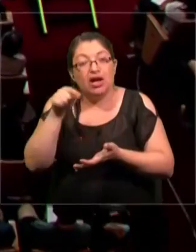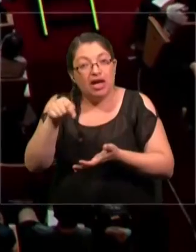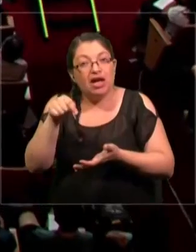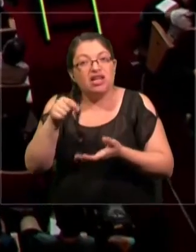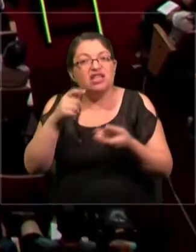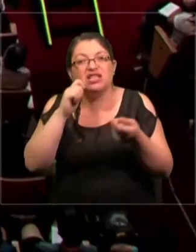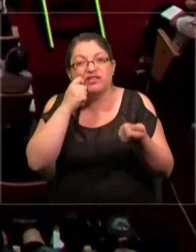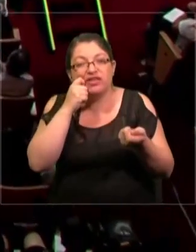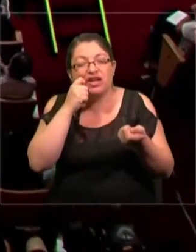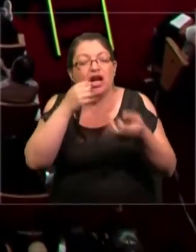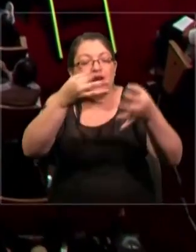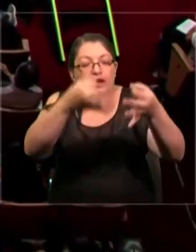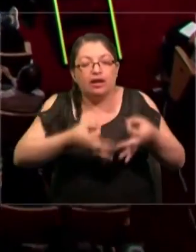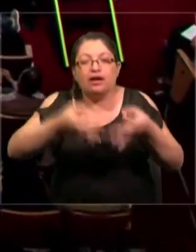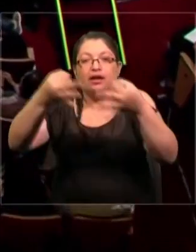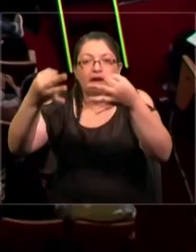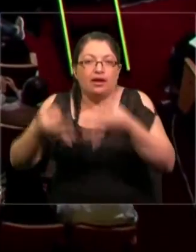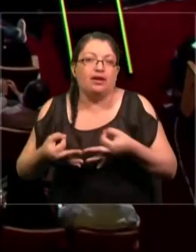es estadística.